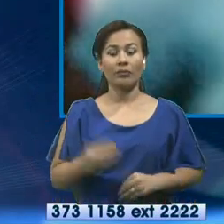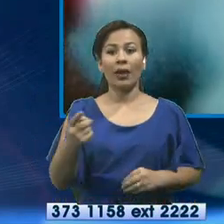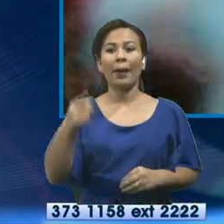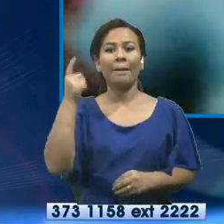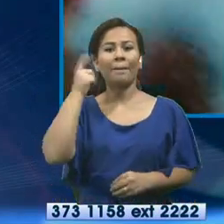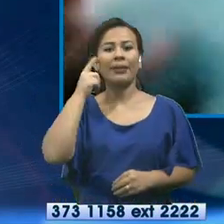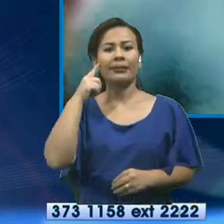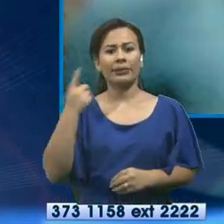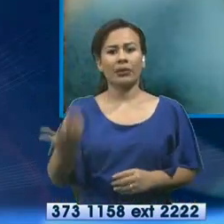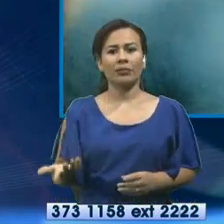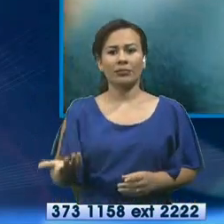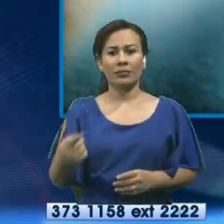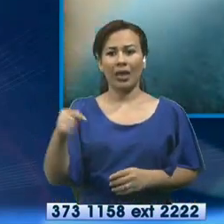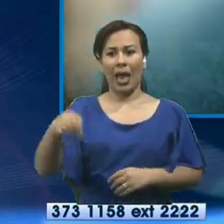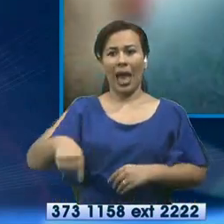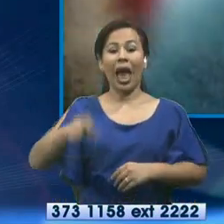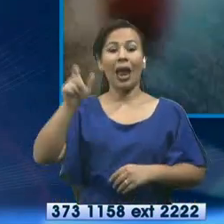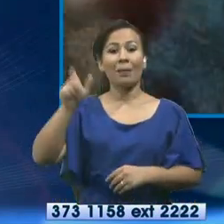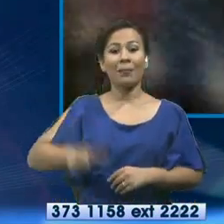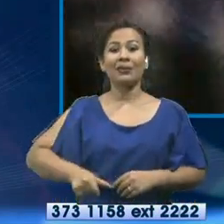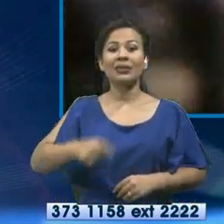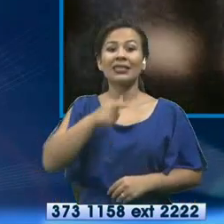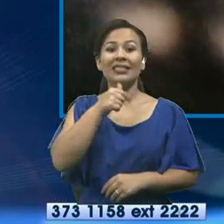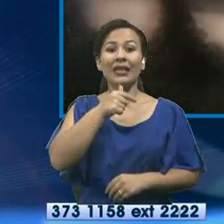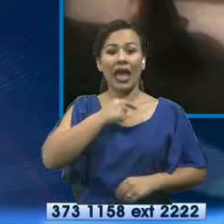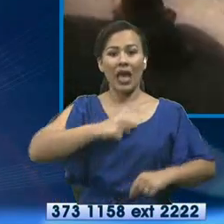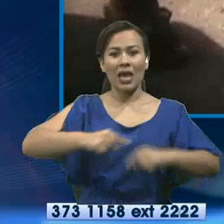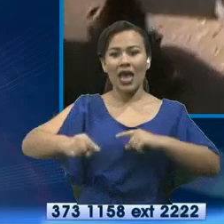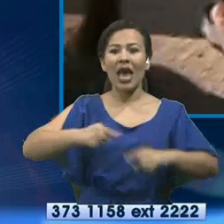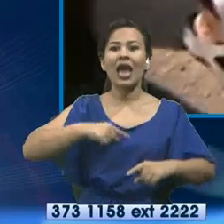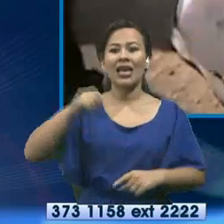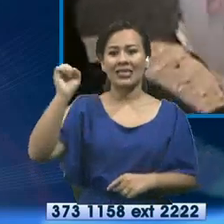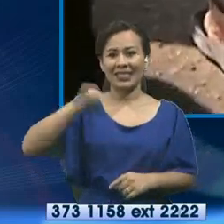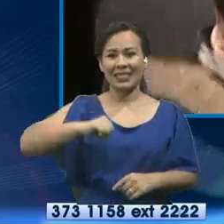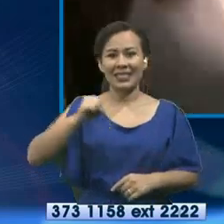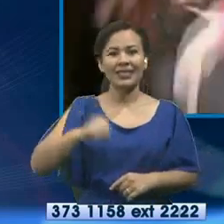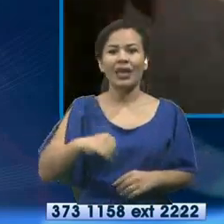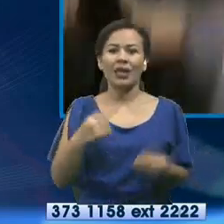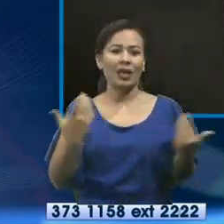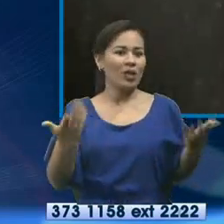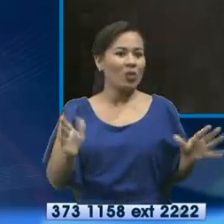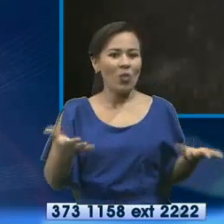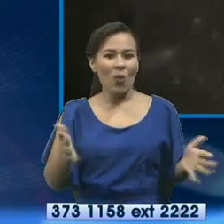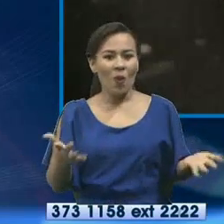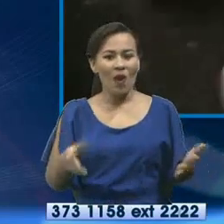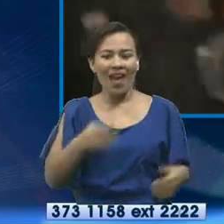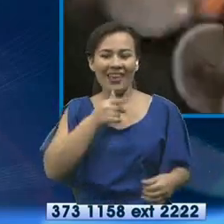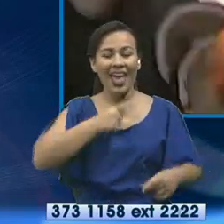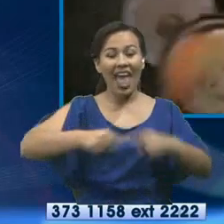parecen al productor de la mañana, que dice, sí hay, pero no hay.